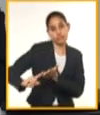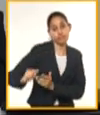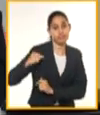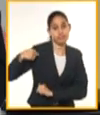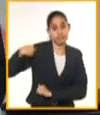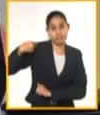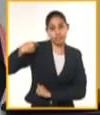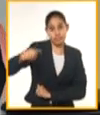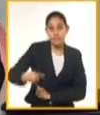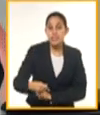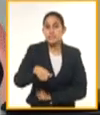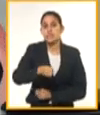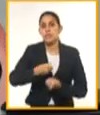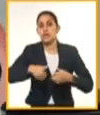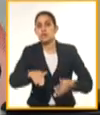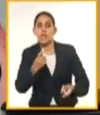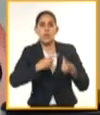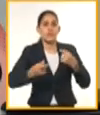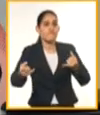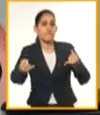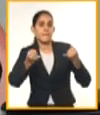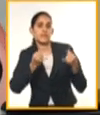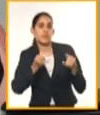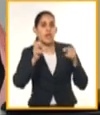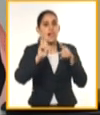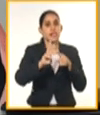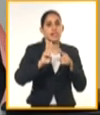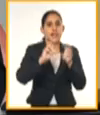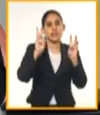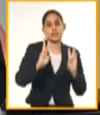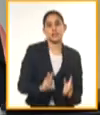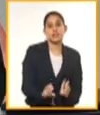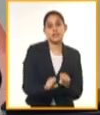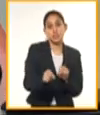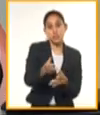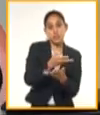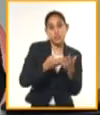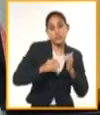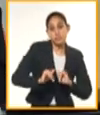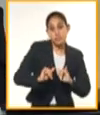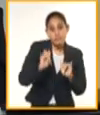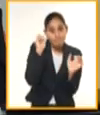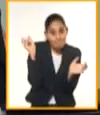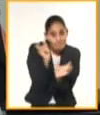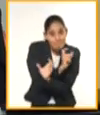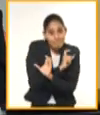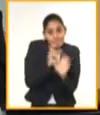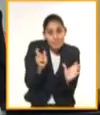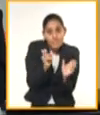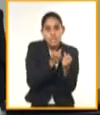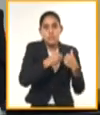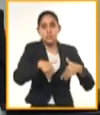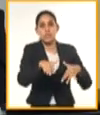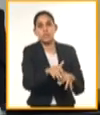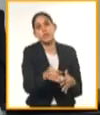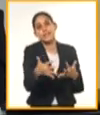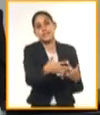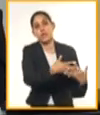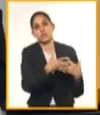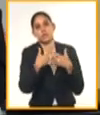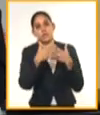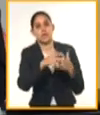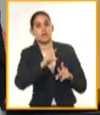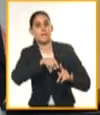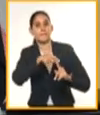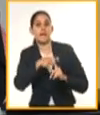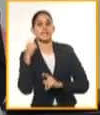principales agencias de noticias esta información que sin duda pues tendrá un impacto en el mercado estadounidense y en el mercado internacional.